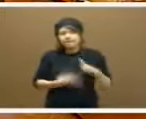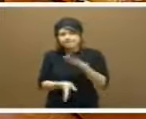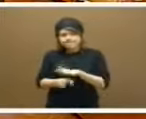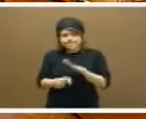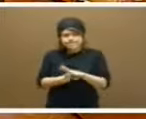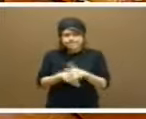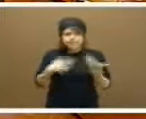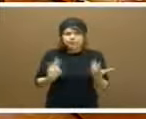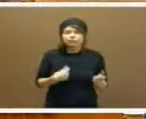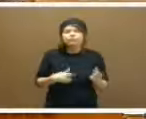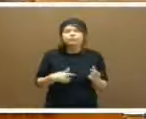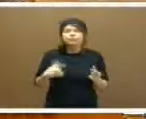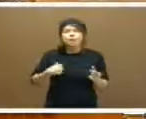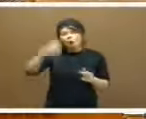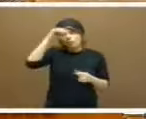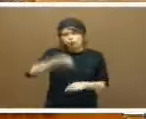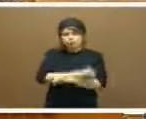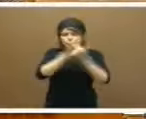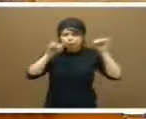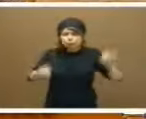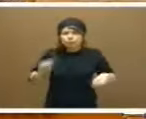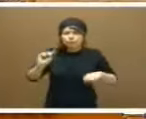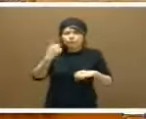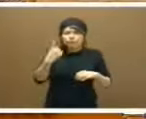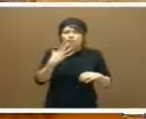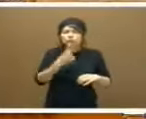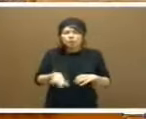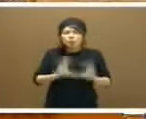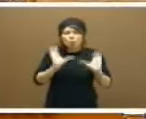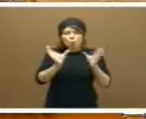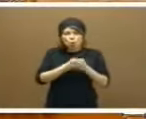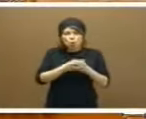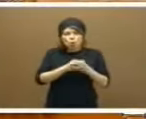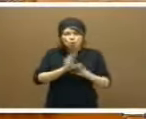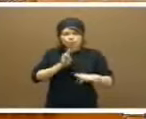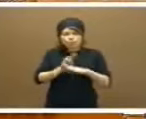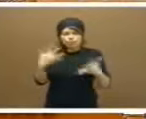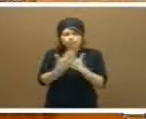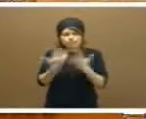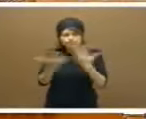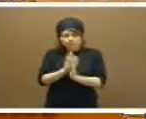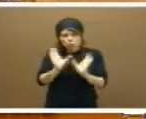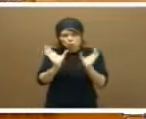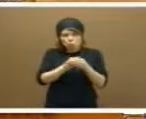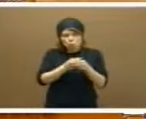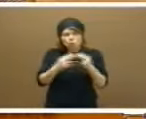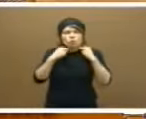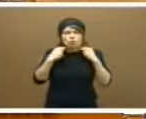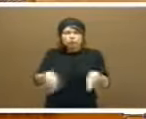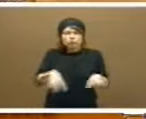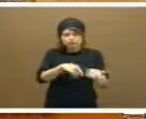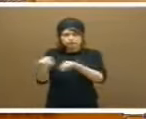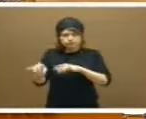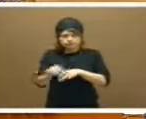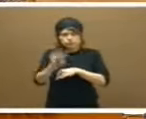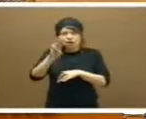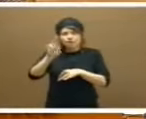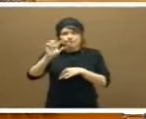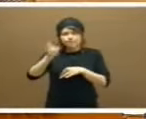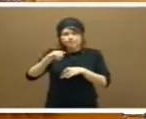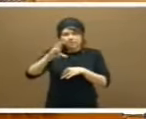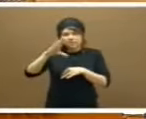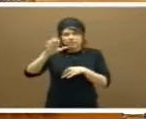Continuando, por tanto, con el turno de fijación de posiciones, en primer lugar, por el Grupo Parlamentario Mixto, Agrupación de Diputados Regionalistas